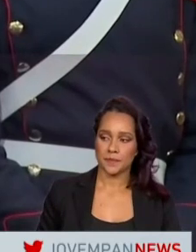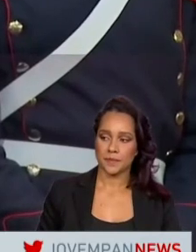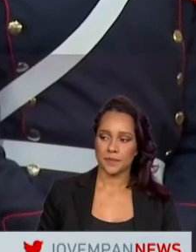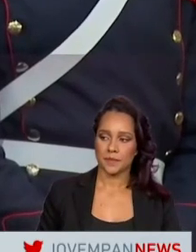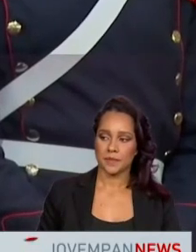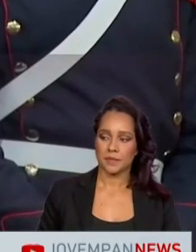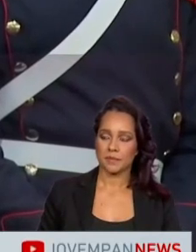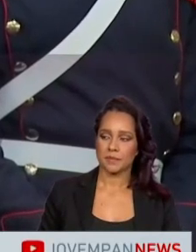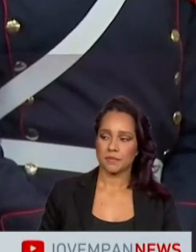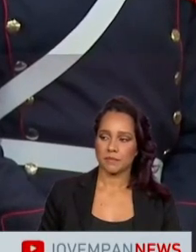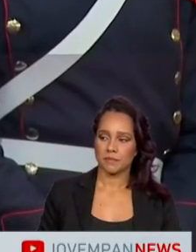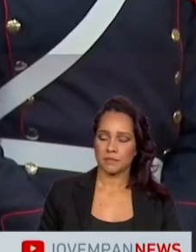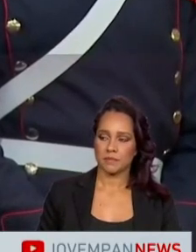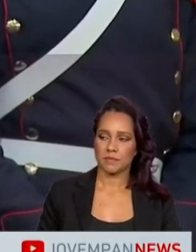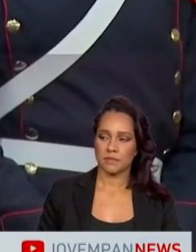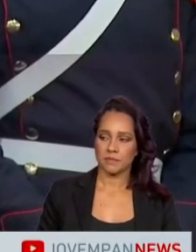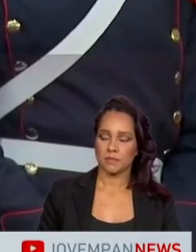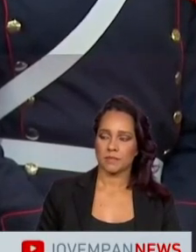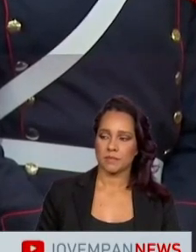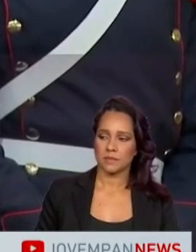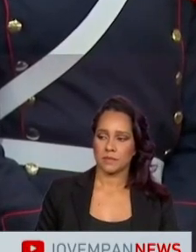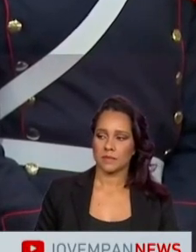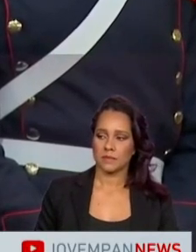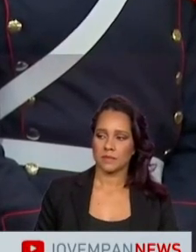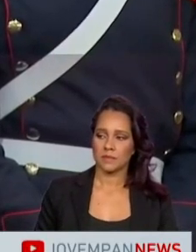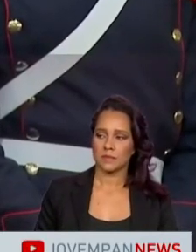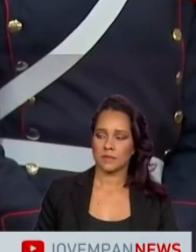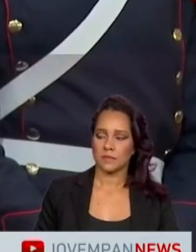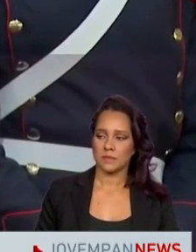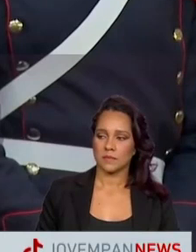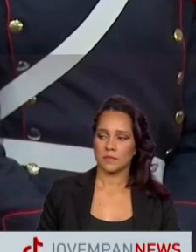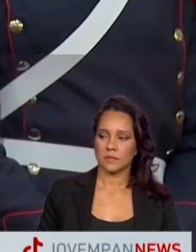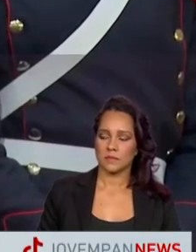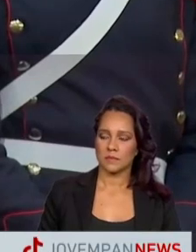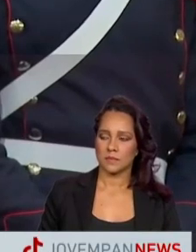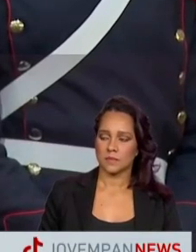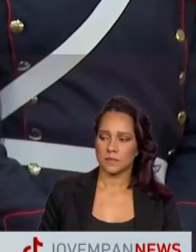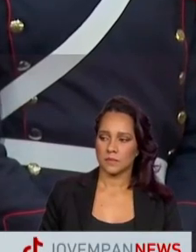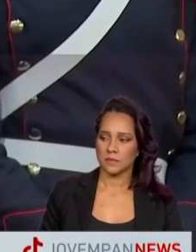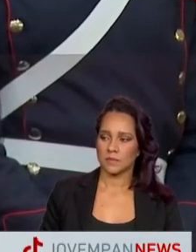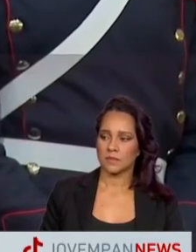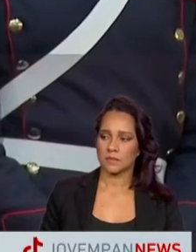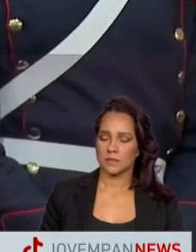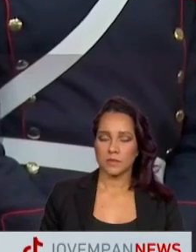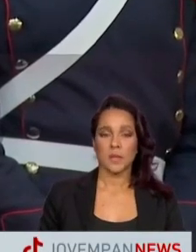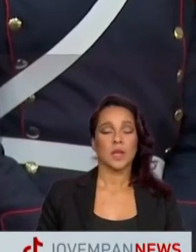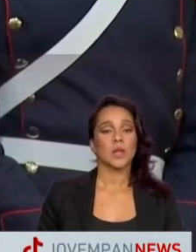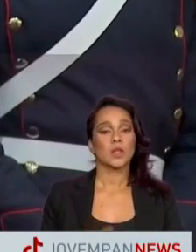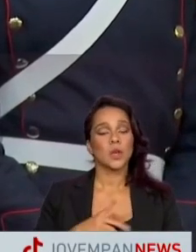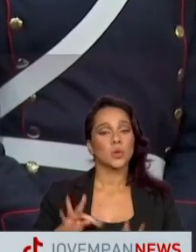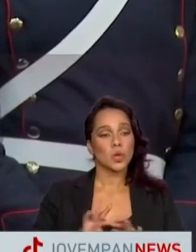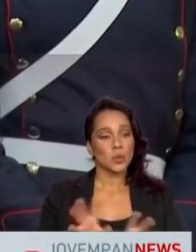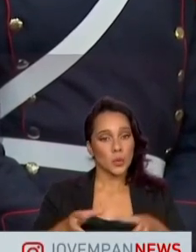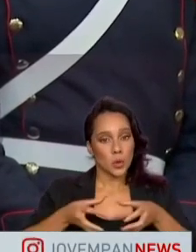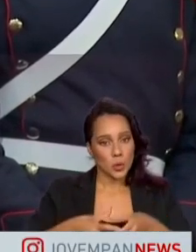cúpula militar formada por oficiales que salieron en la democracia. Que eu tenho toda